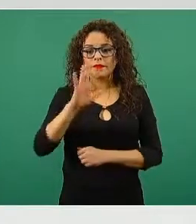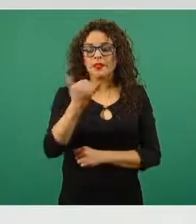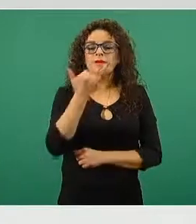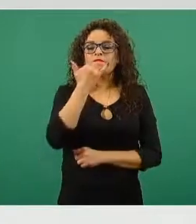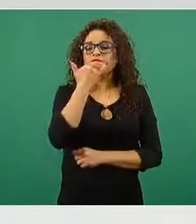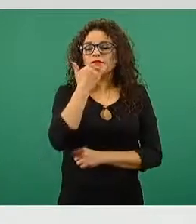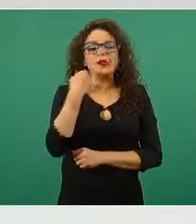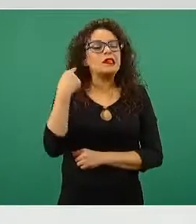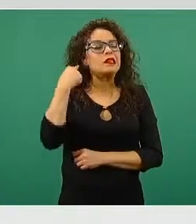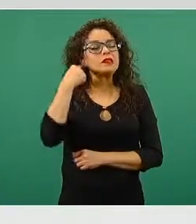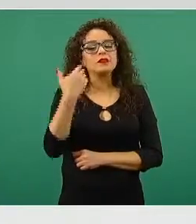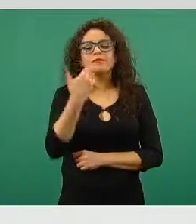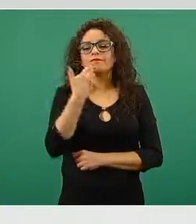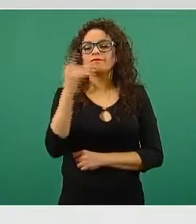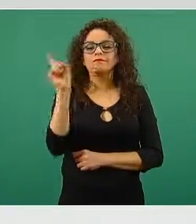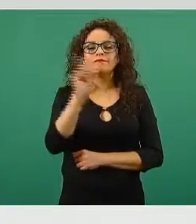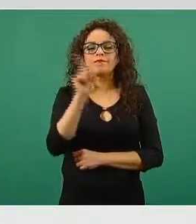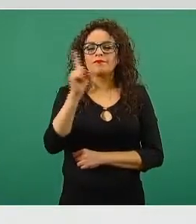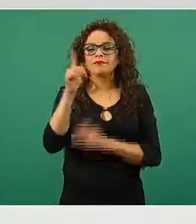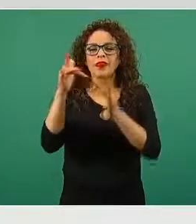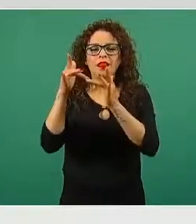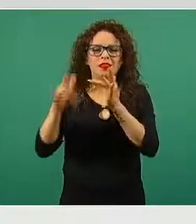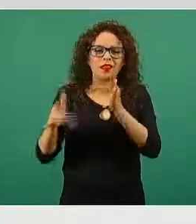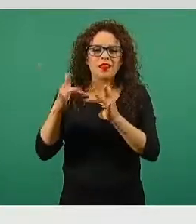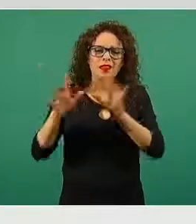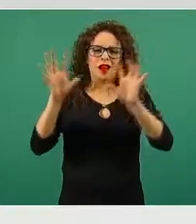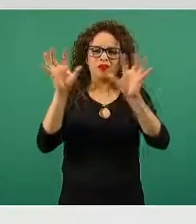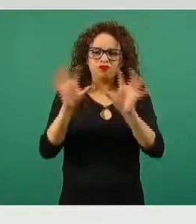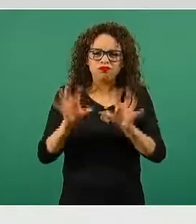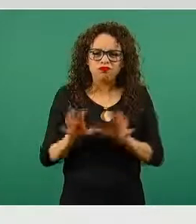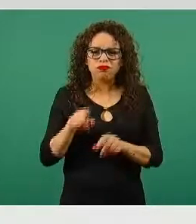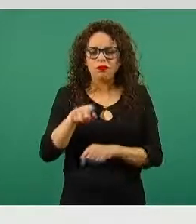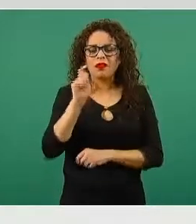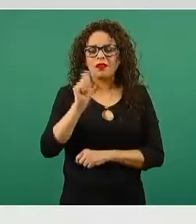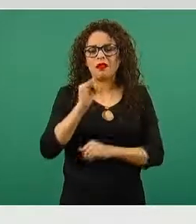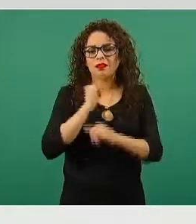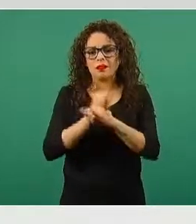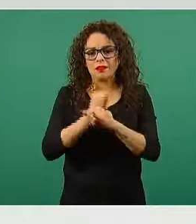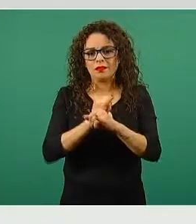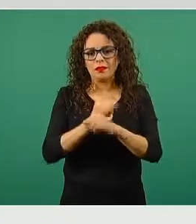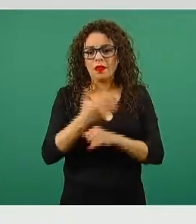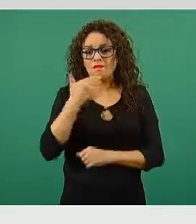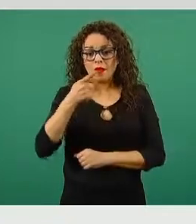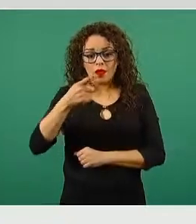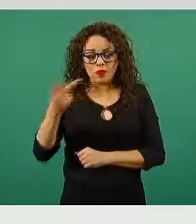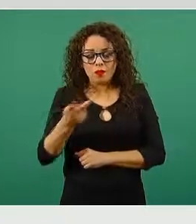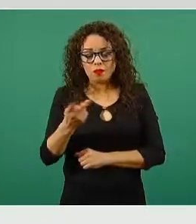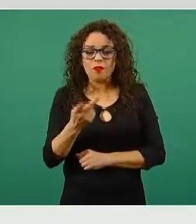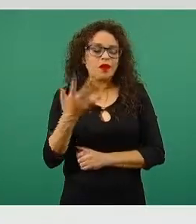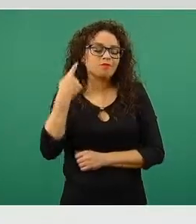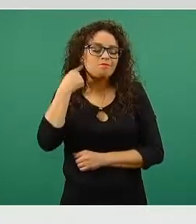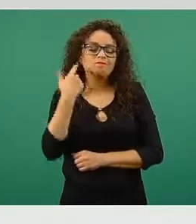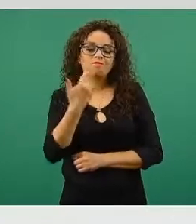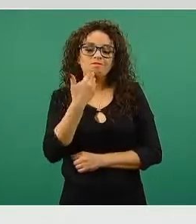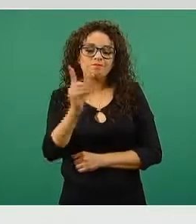interferencia. No escucho tu pregunta, Héctor. Doctor.